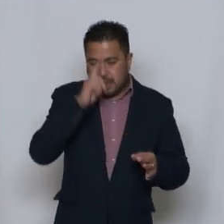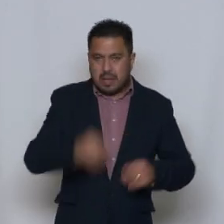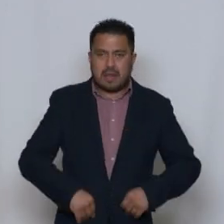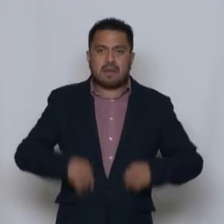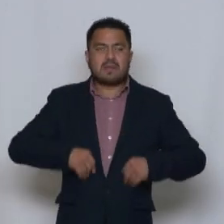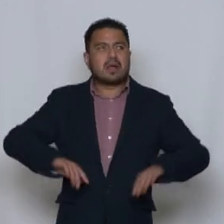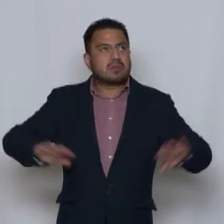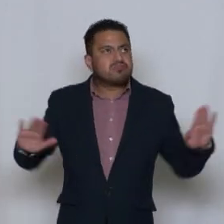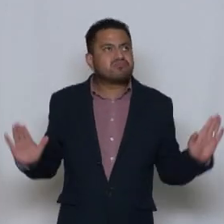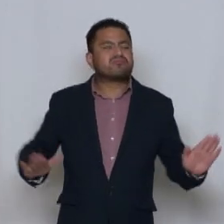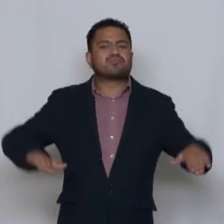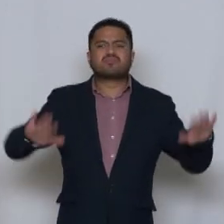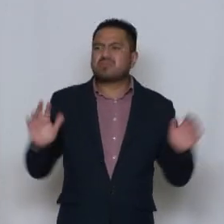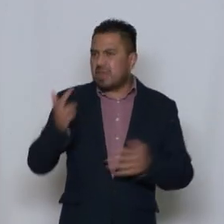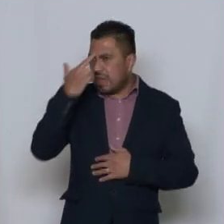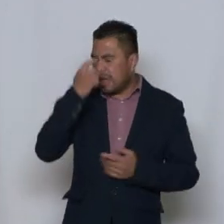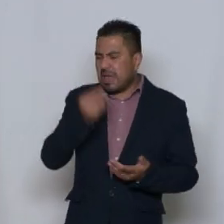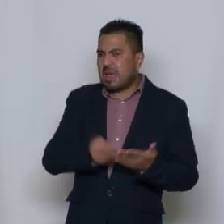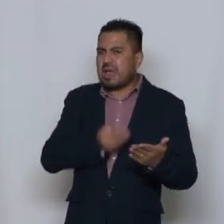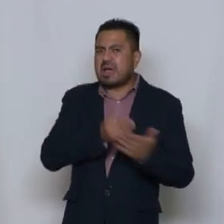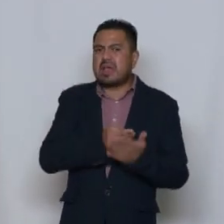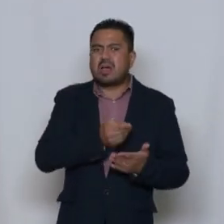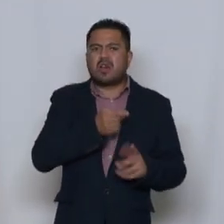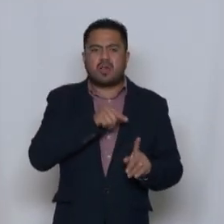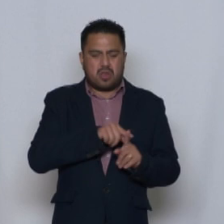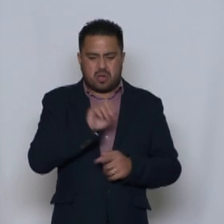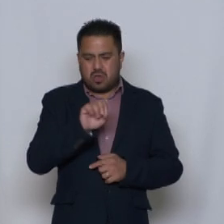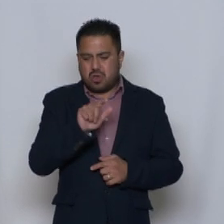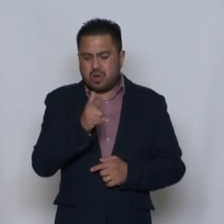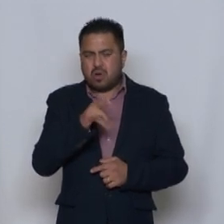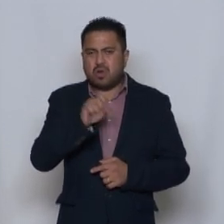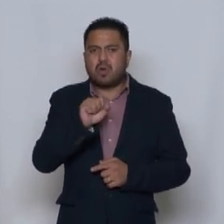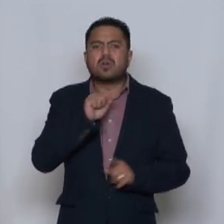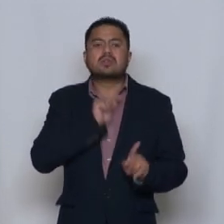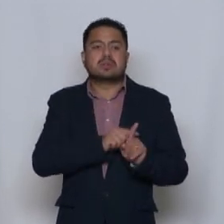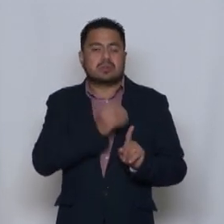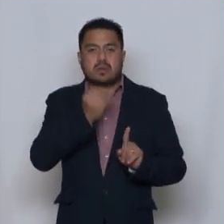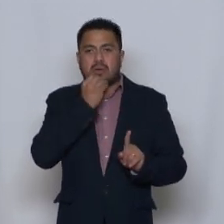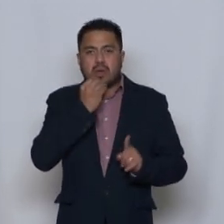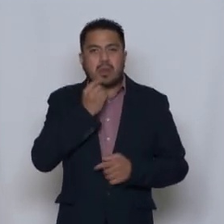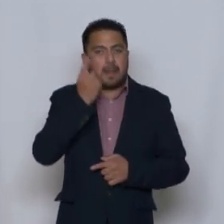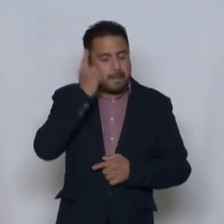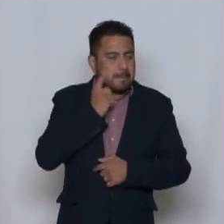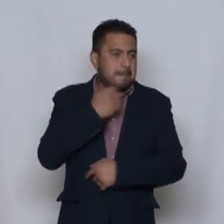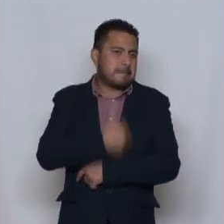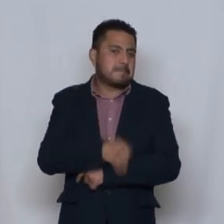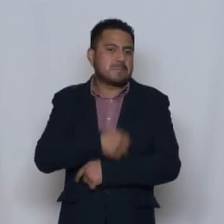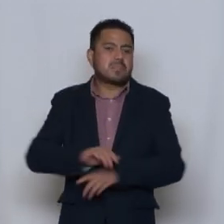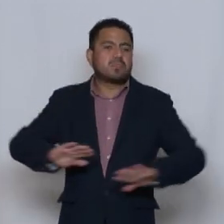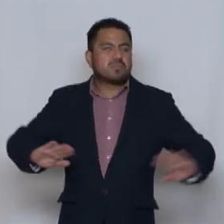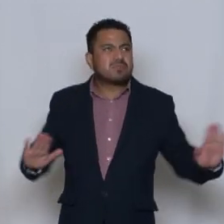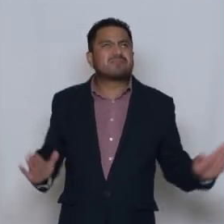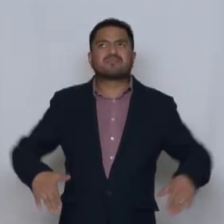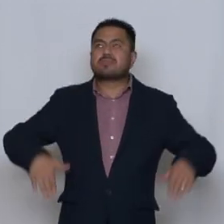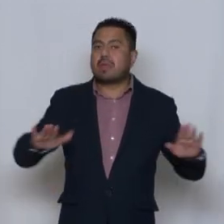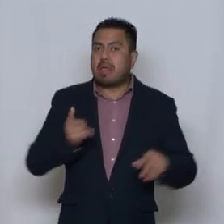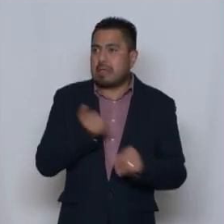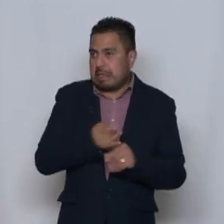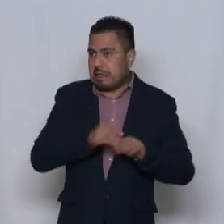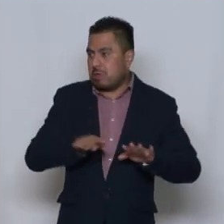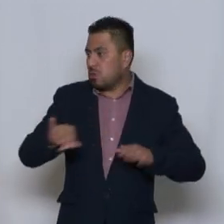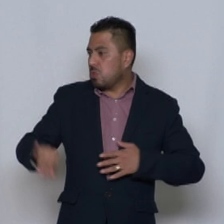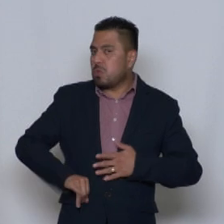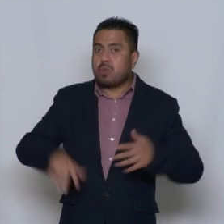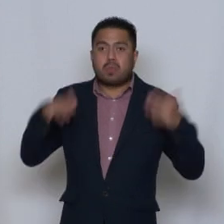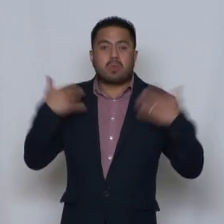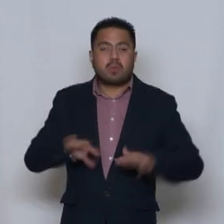aérea. La razón a lo que lo atribuyen los zoólogos es que, bueno, comen y duermen mientras vuelan. Este es un dato muy interesante porque,